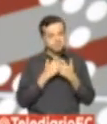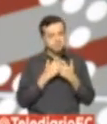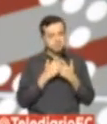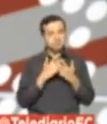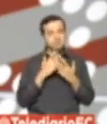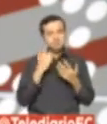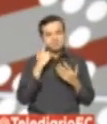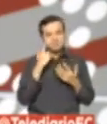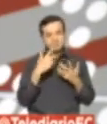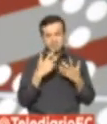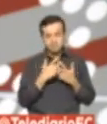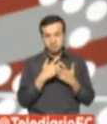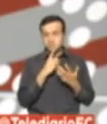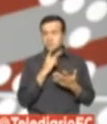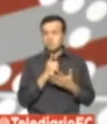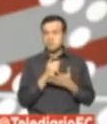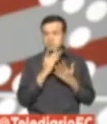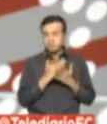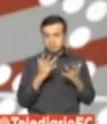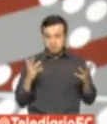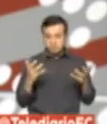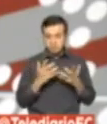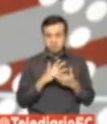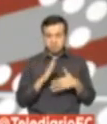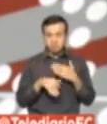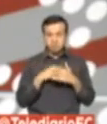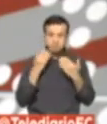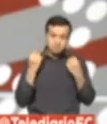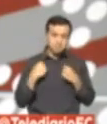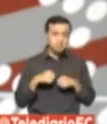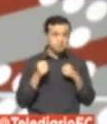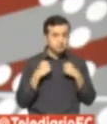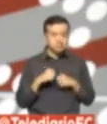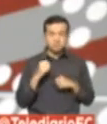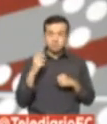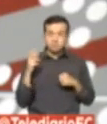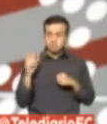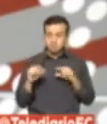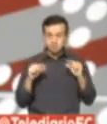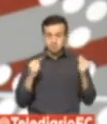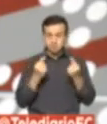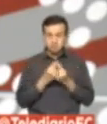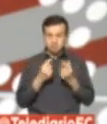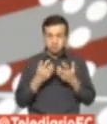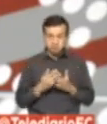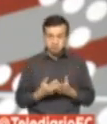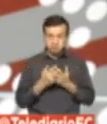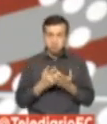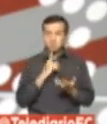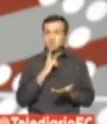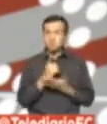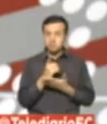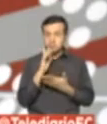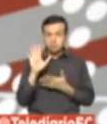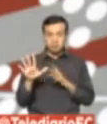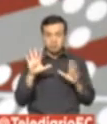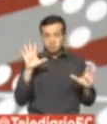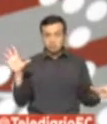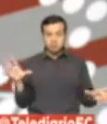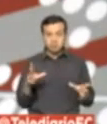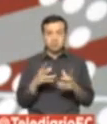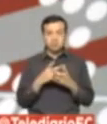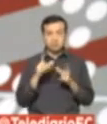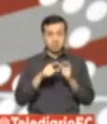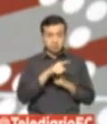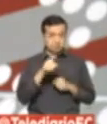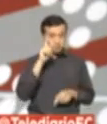una alternativa en donde podamos coadyuvar esfuerzos de los dos bandos y, por supuesto, unificados con aquellos